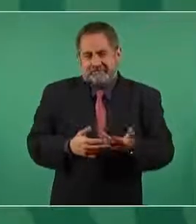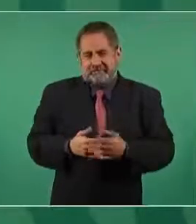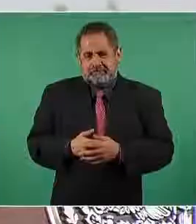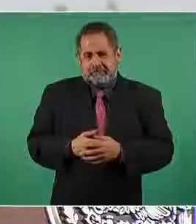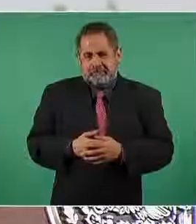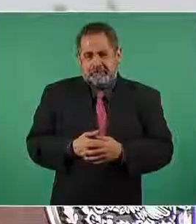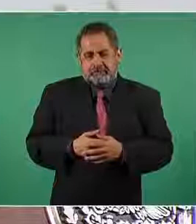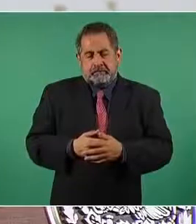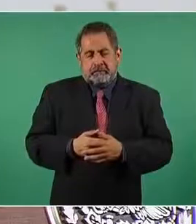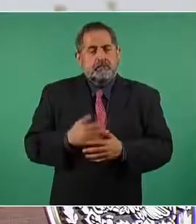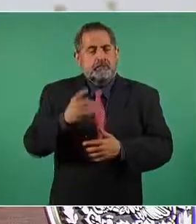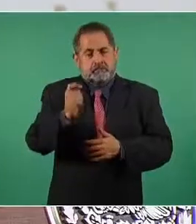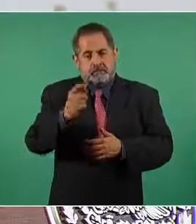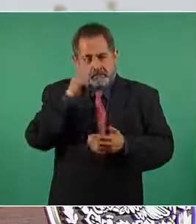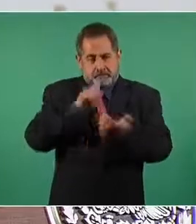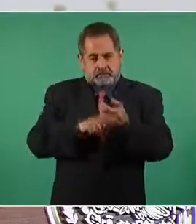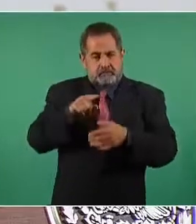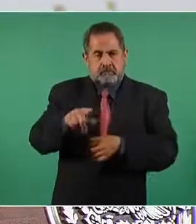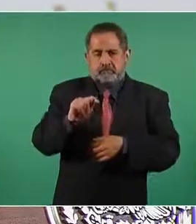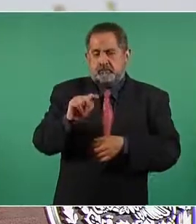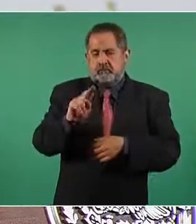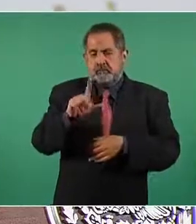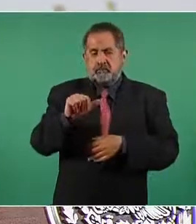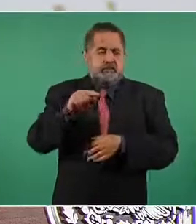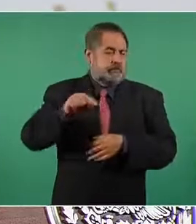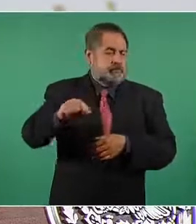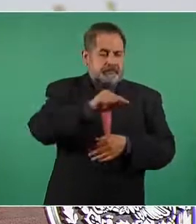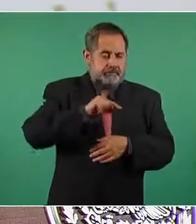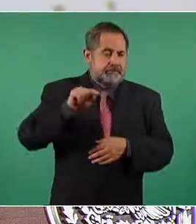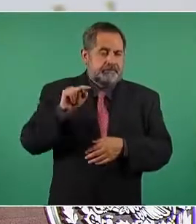en el caso de Tulaí,